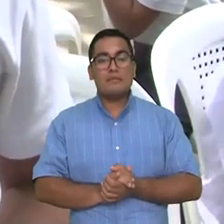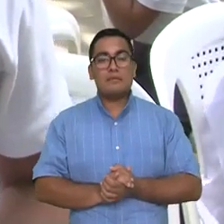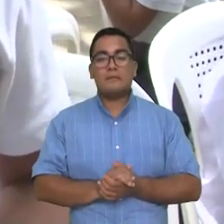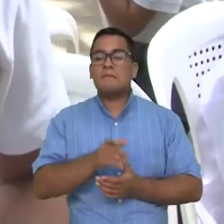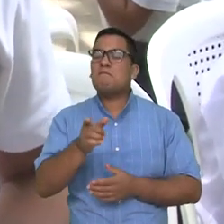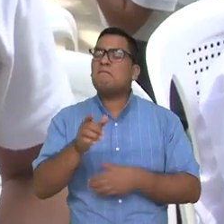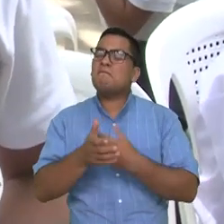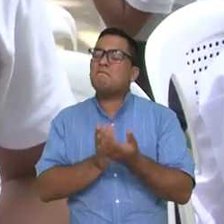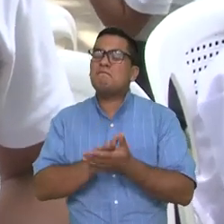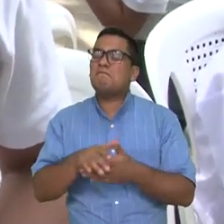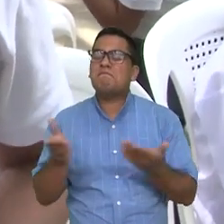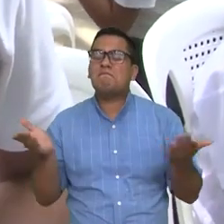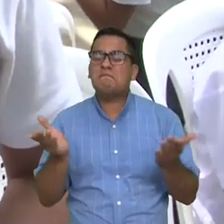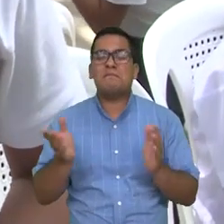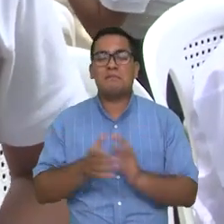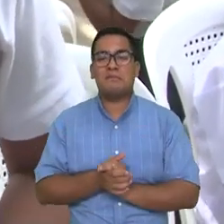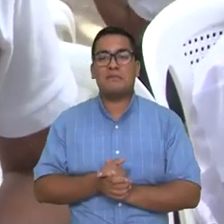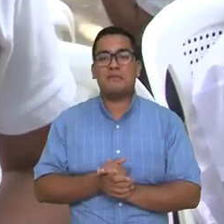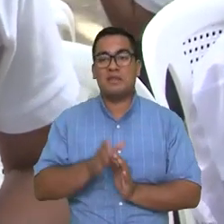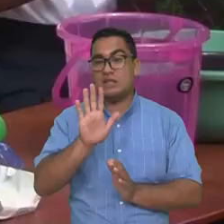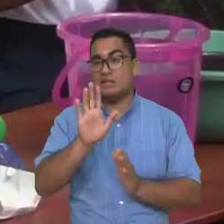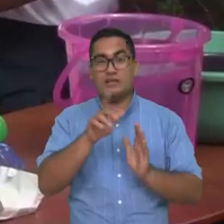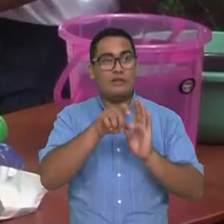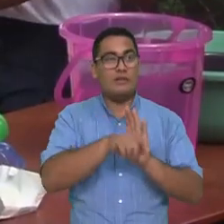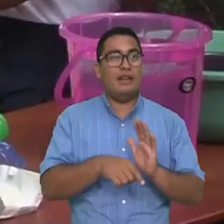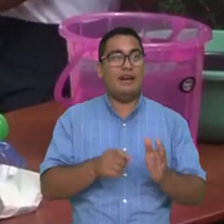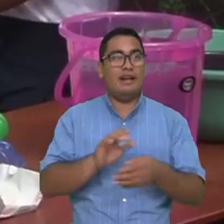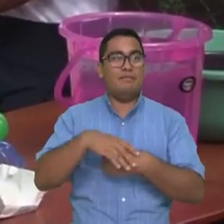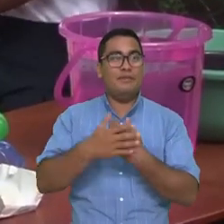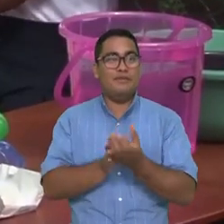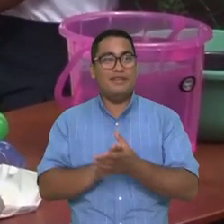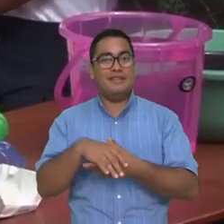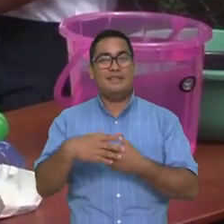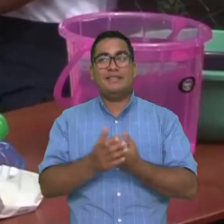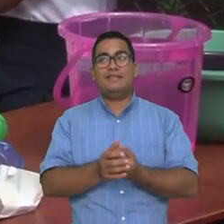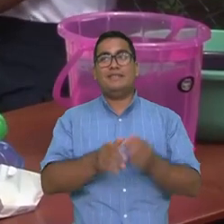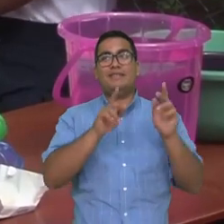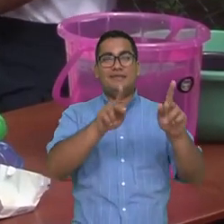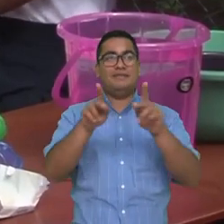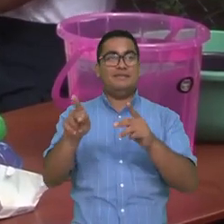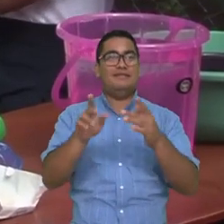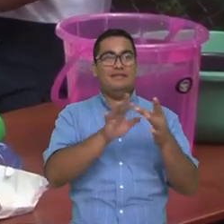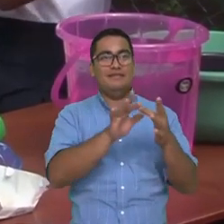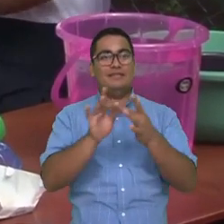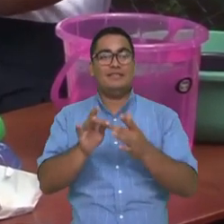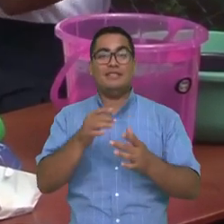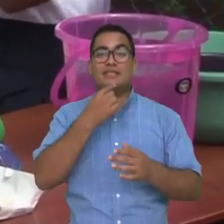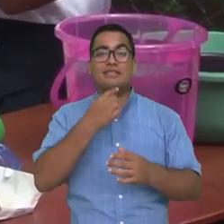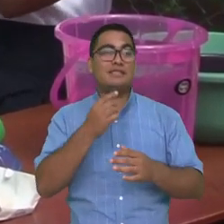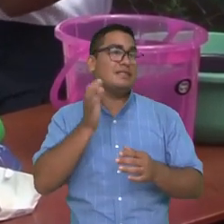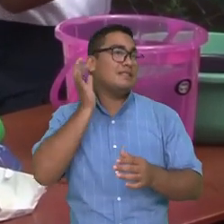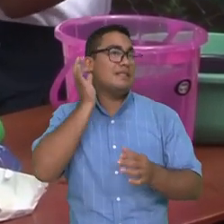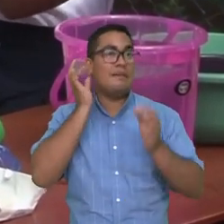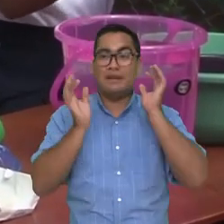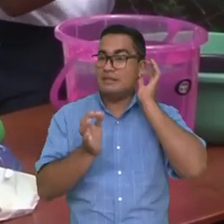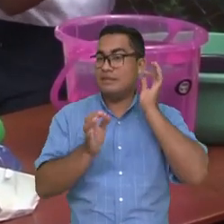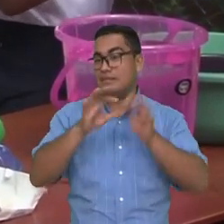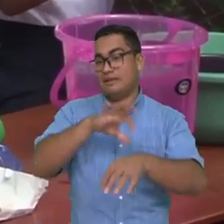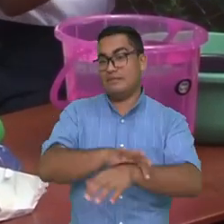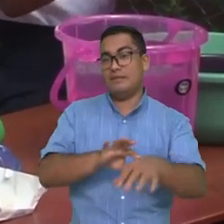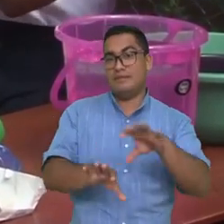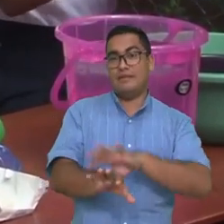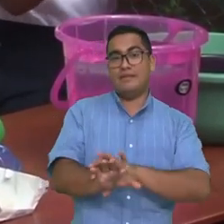lavas las manos? Cada 5 minutos. Los especialistas recomiendan quitarse los accesorios que anden en las manos